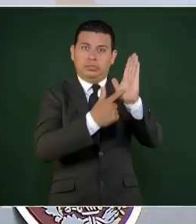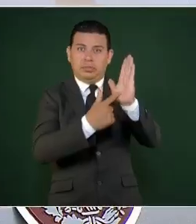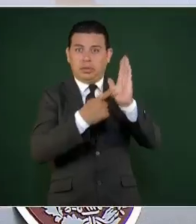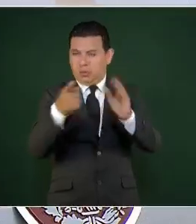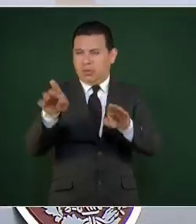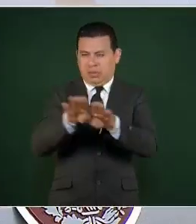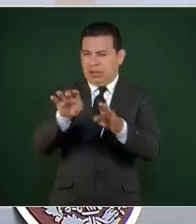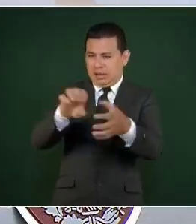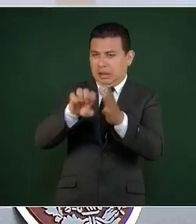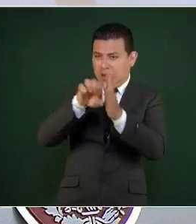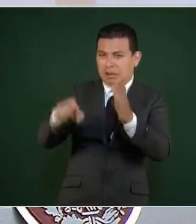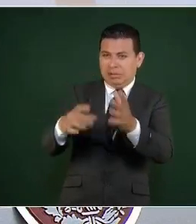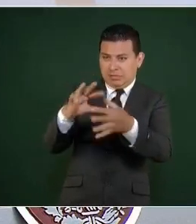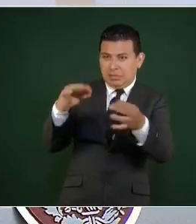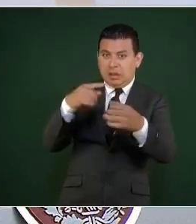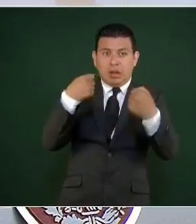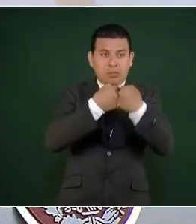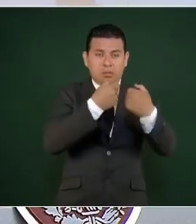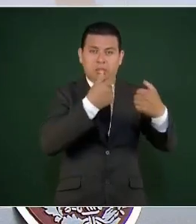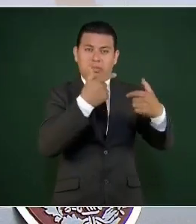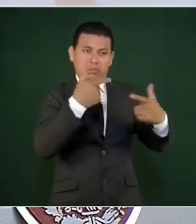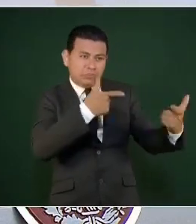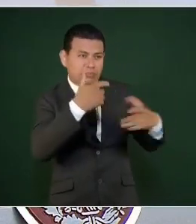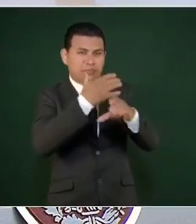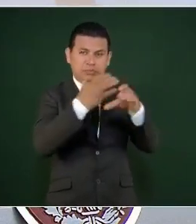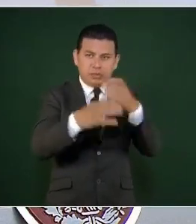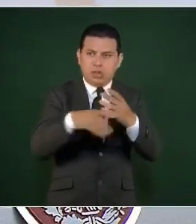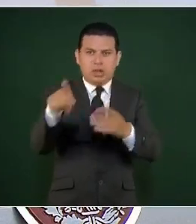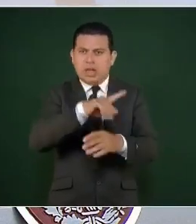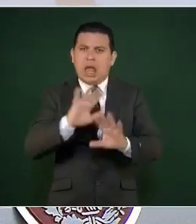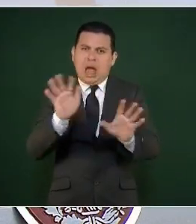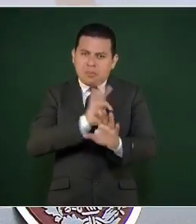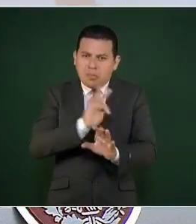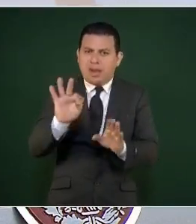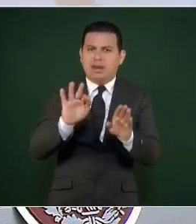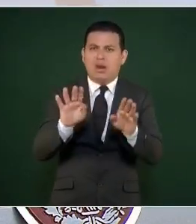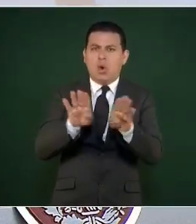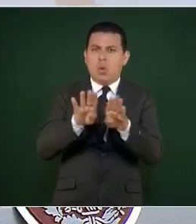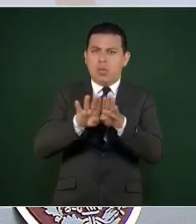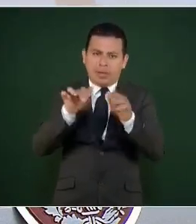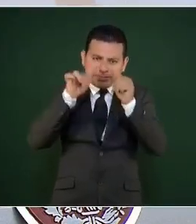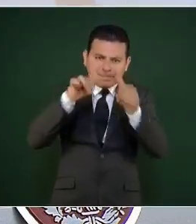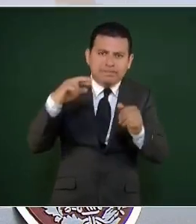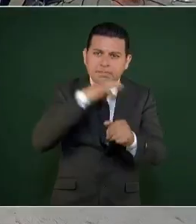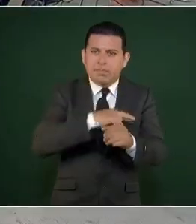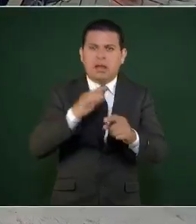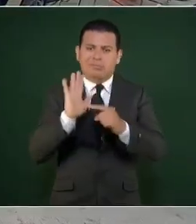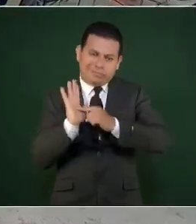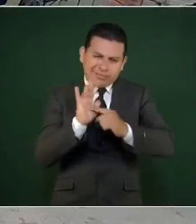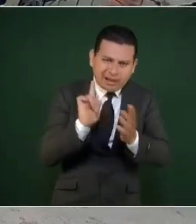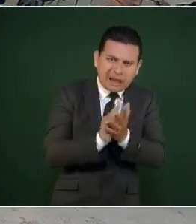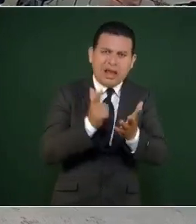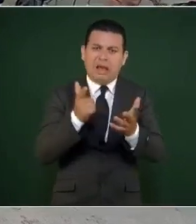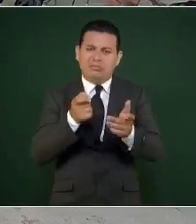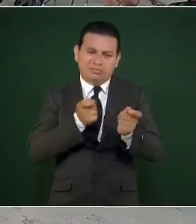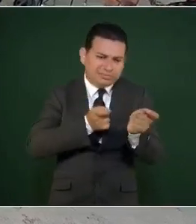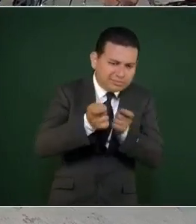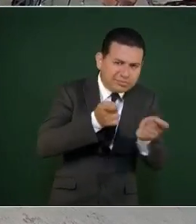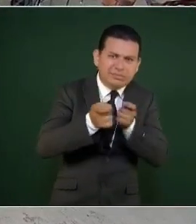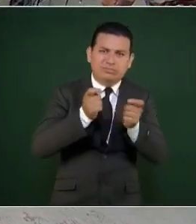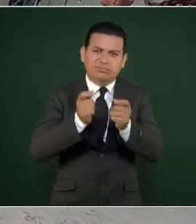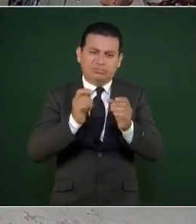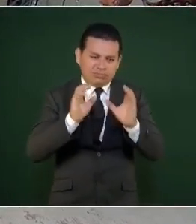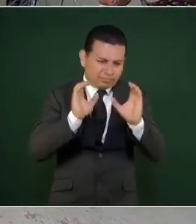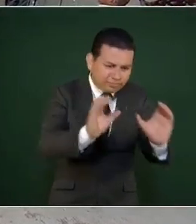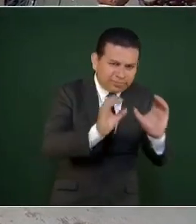usted menciona en la frontera, estemos preparados, preparados para poder tener un mayor control en lo